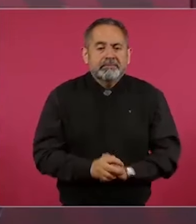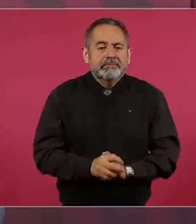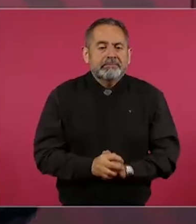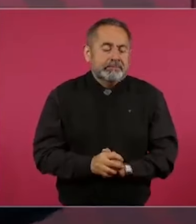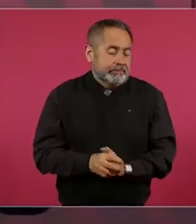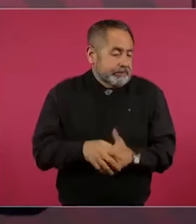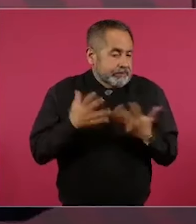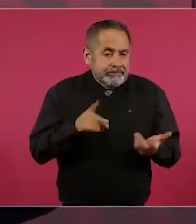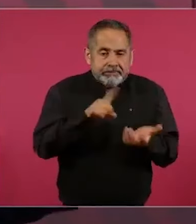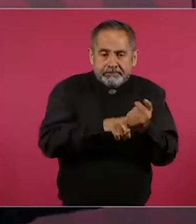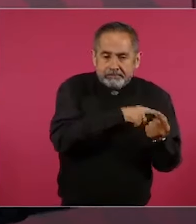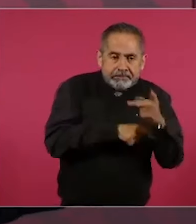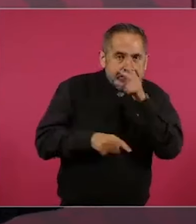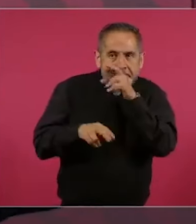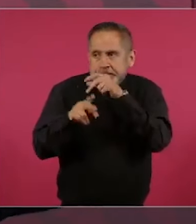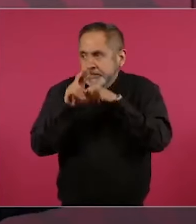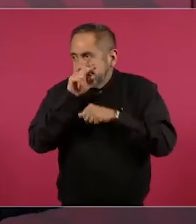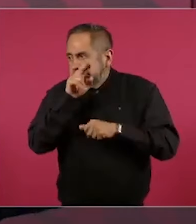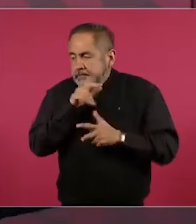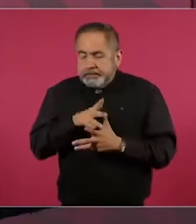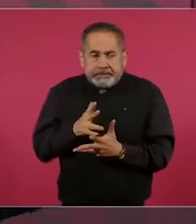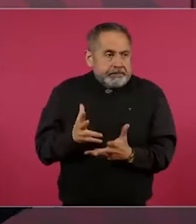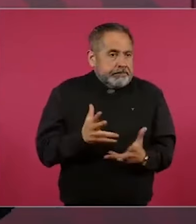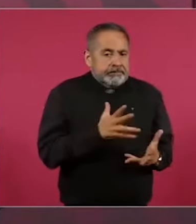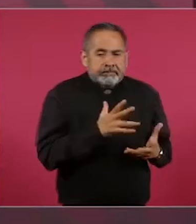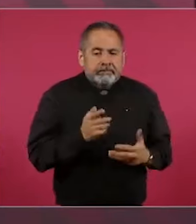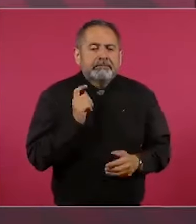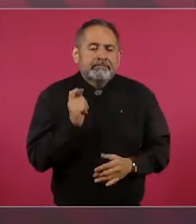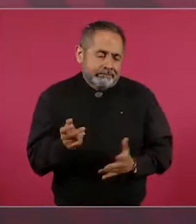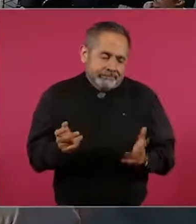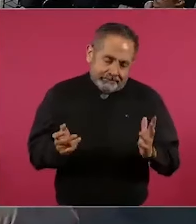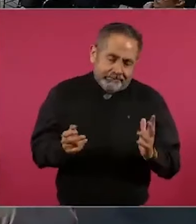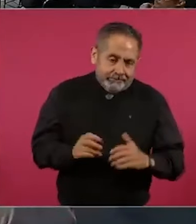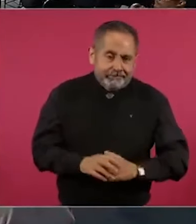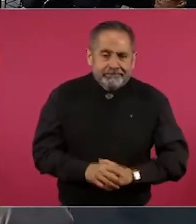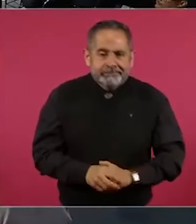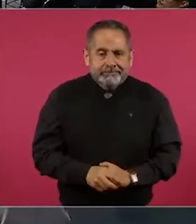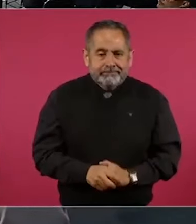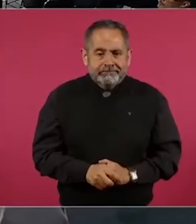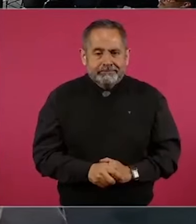tienen preocupación de que